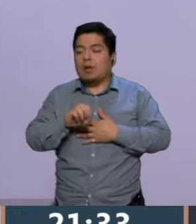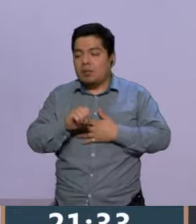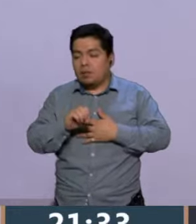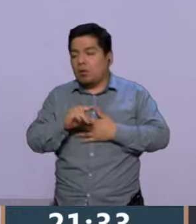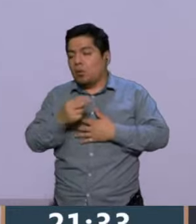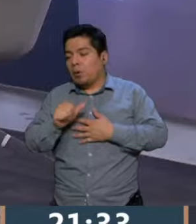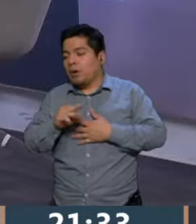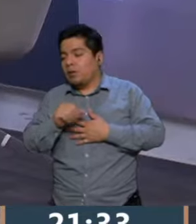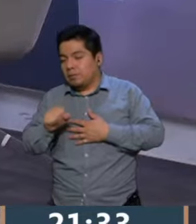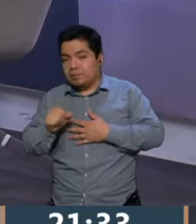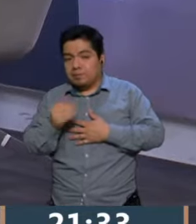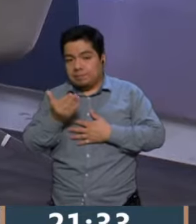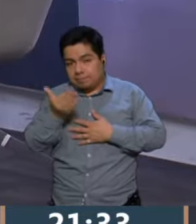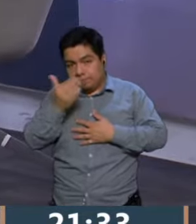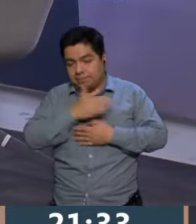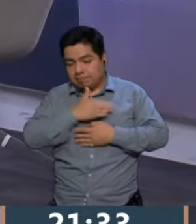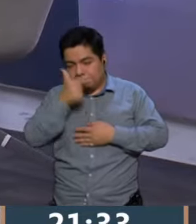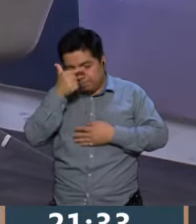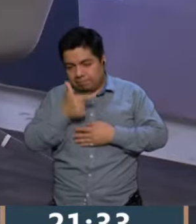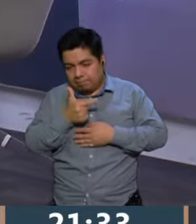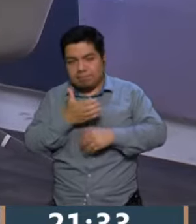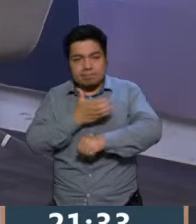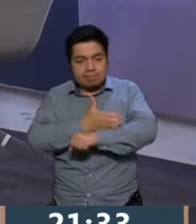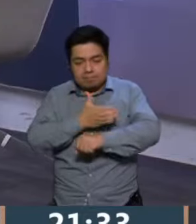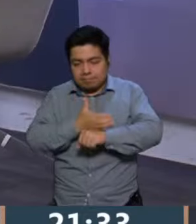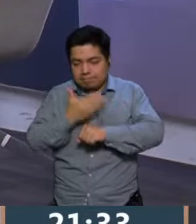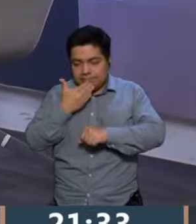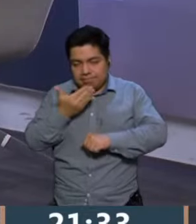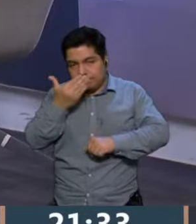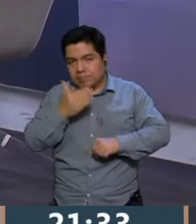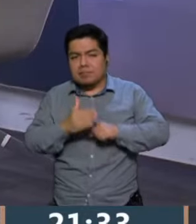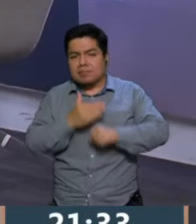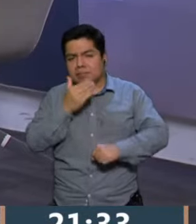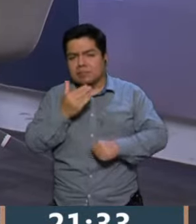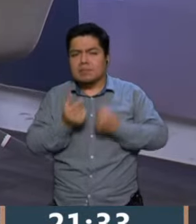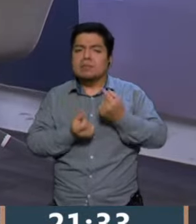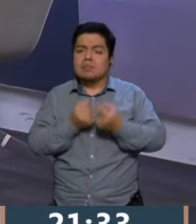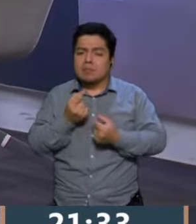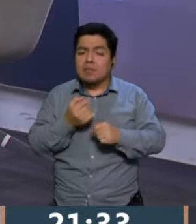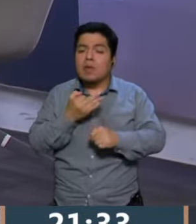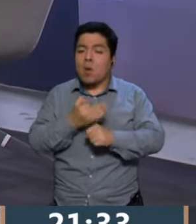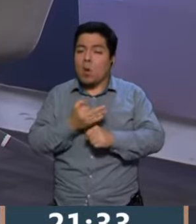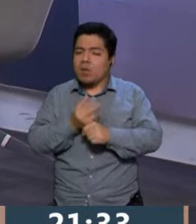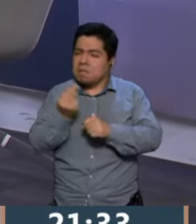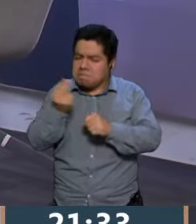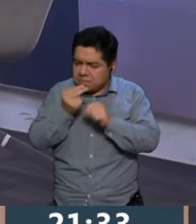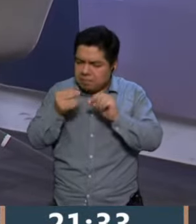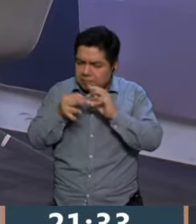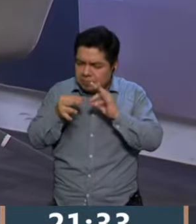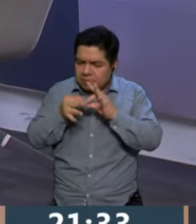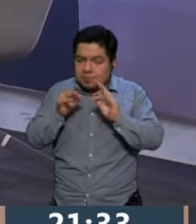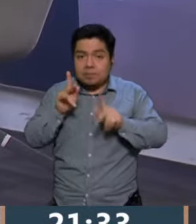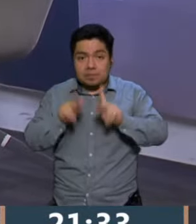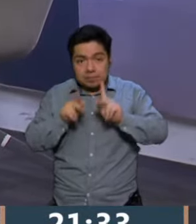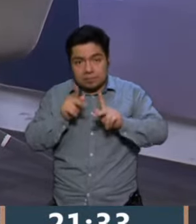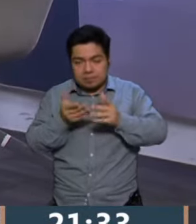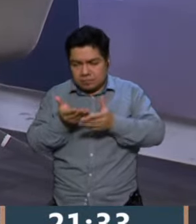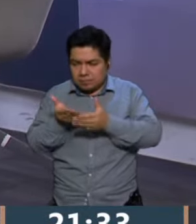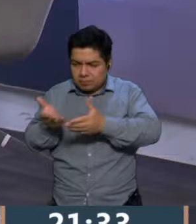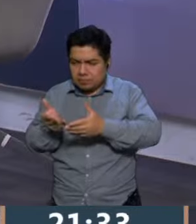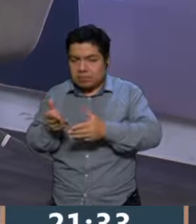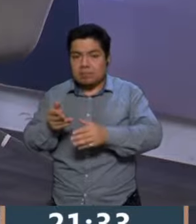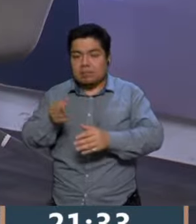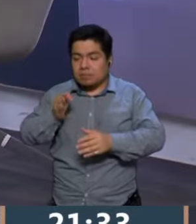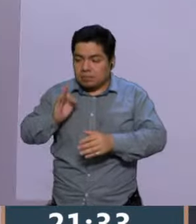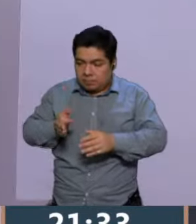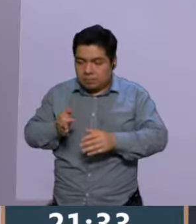Huesca. Consejero, buenas noches, ¿cómo estás? Sí, Braulio, encantado de estar contigo. Qué bueno que nos acompañas porque me parece que es un momento en el que vale la pena platicar con un consejero que votó